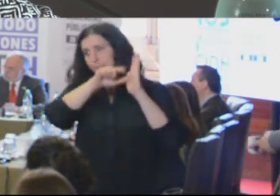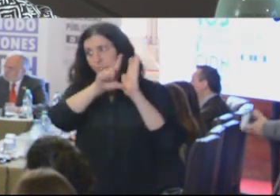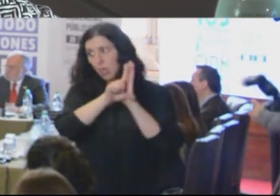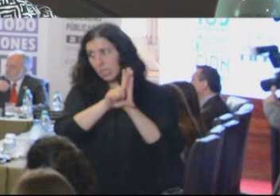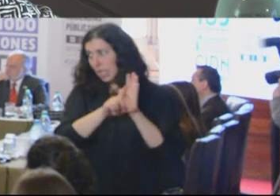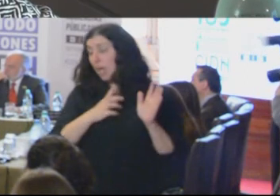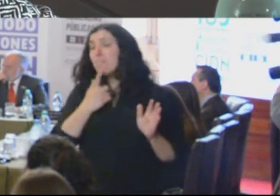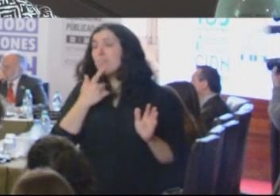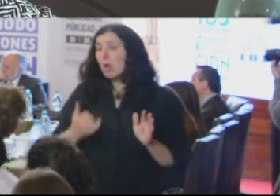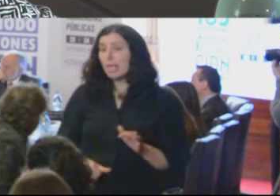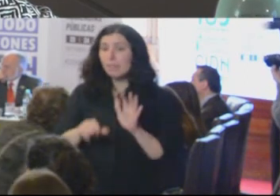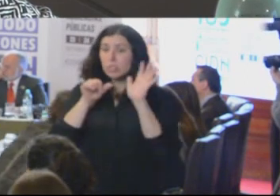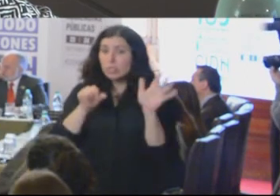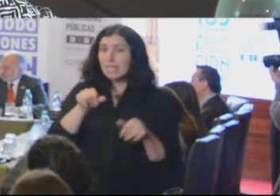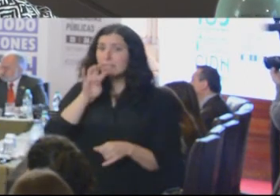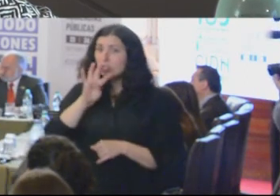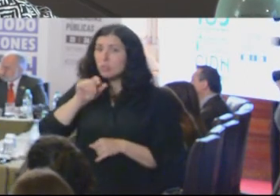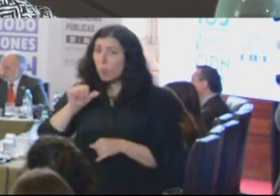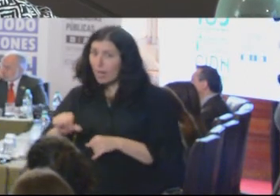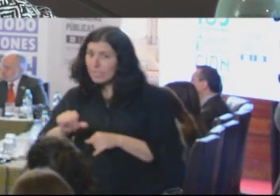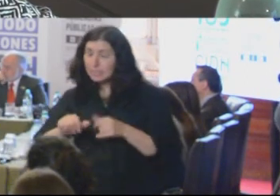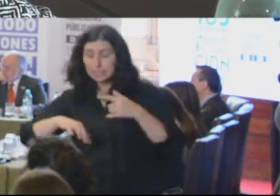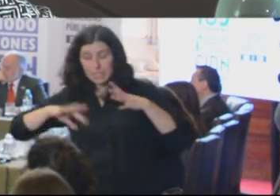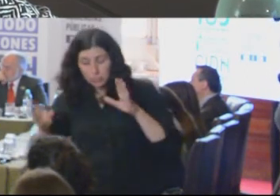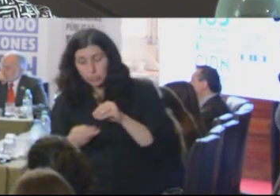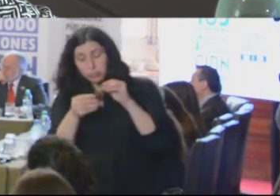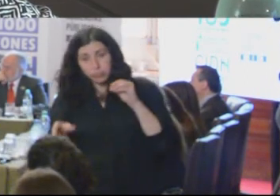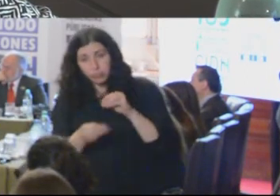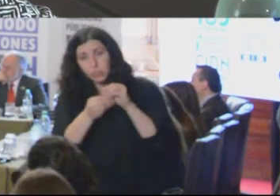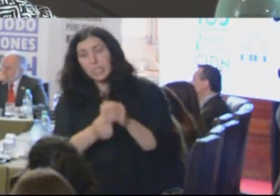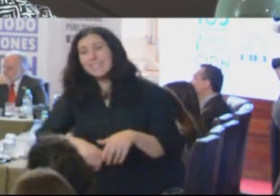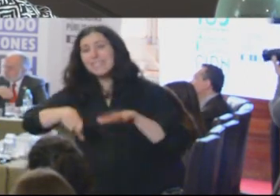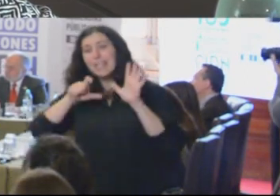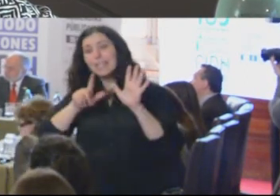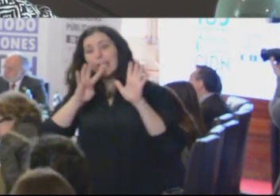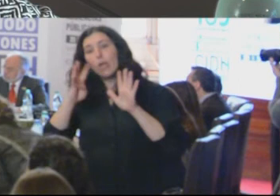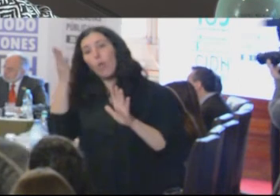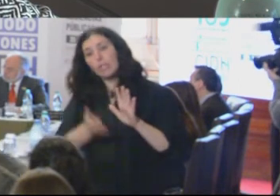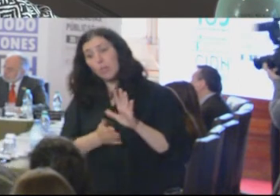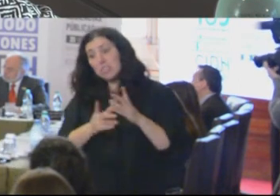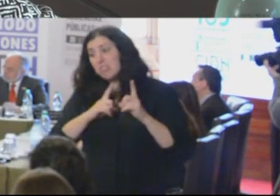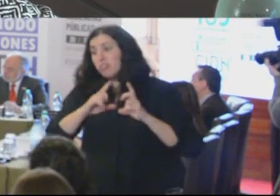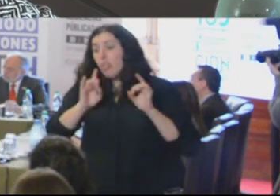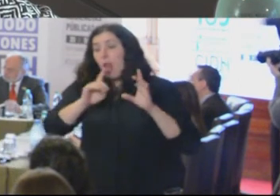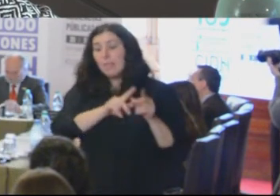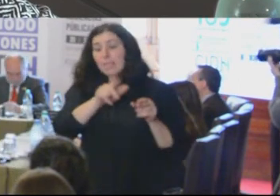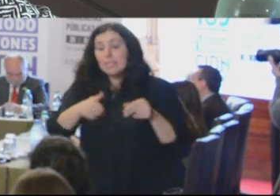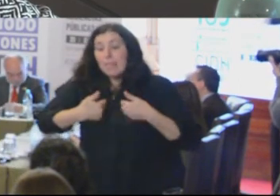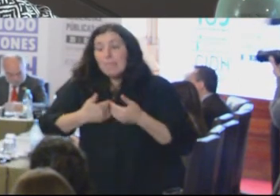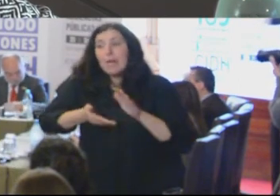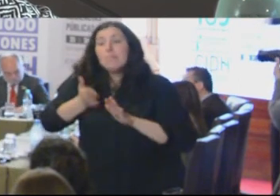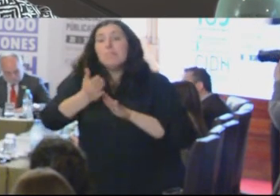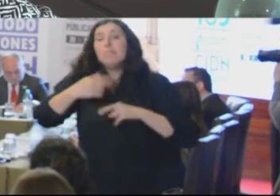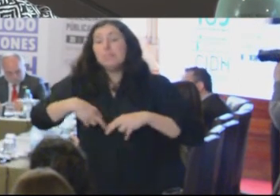456 casos del anexo al auto 009 el 74 por ciento se encuentra en etapa de investigación el